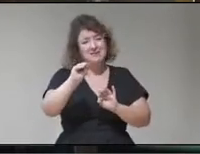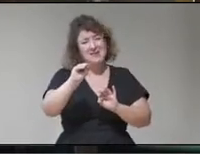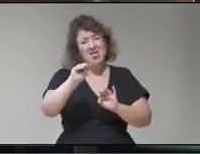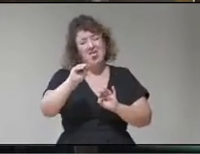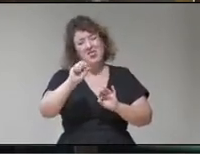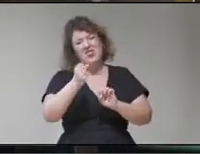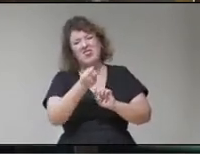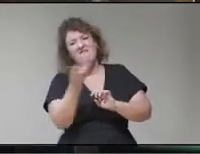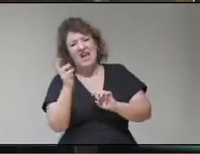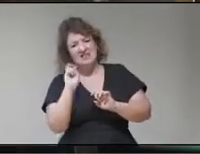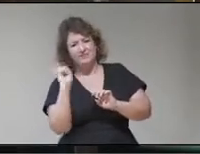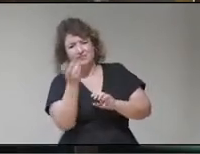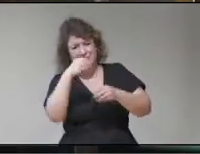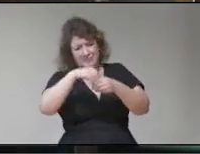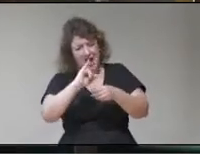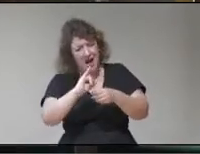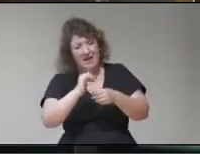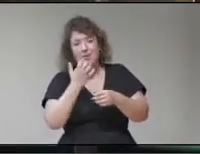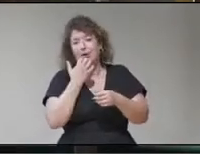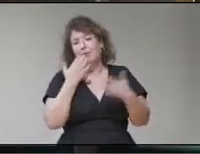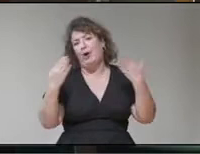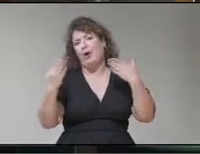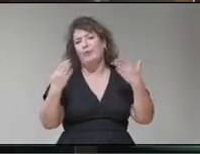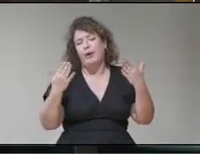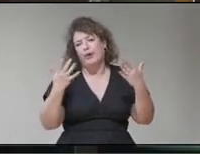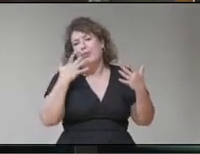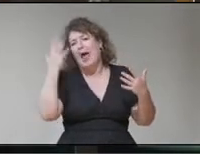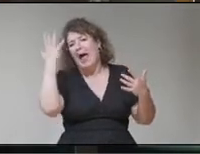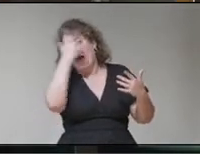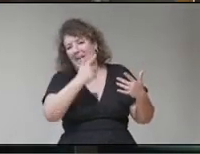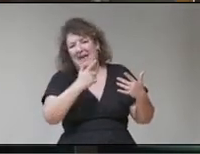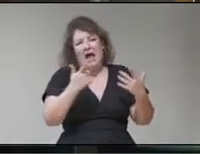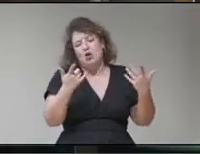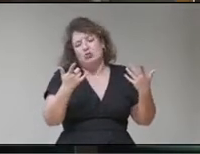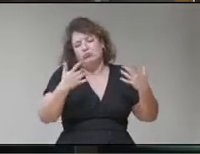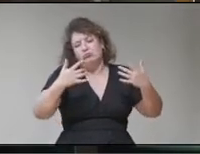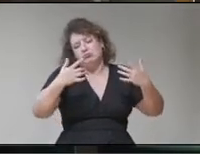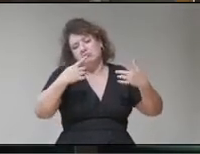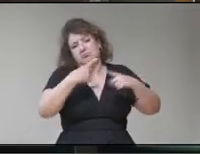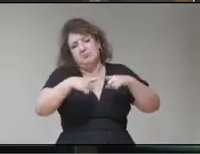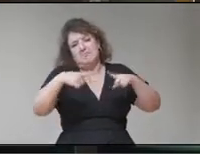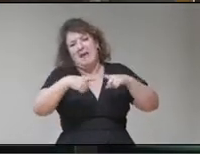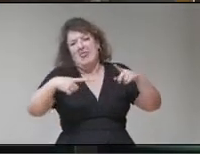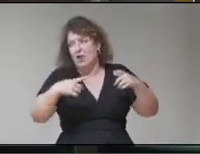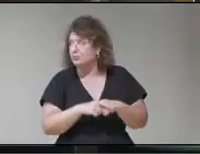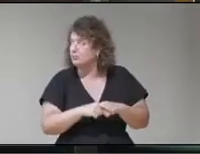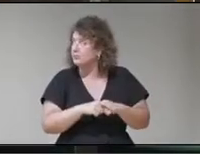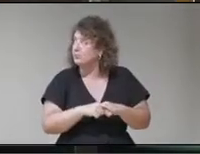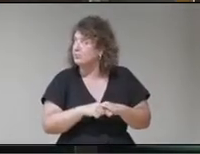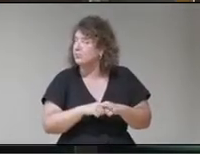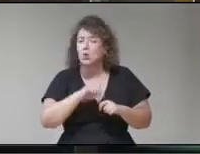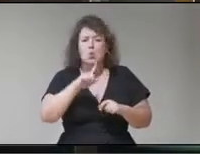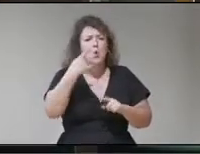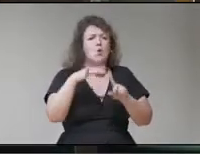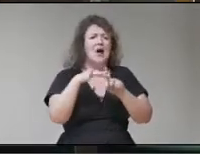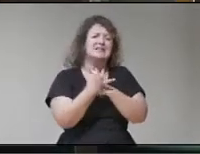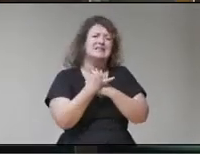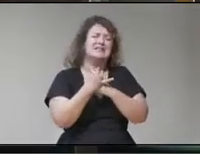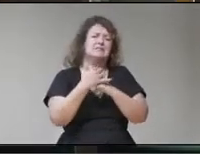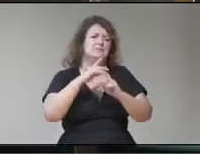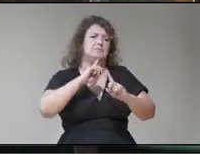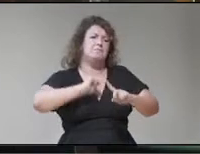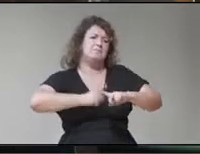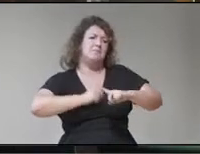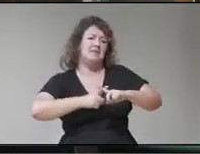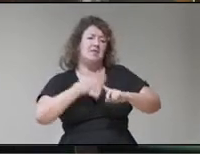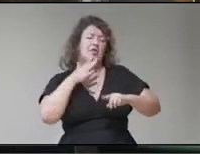diversa que la de los americanos medios, digamos. Y luego teníamos un caso intermedio, que era